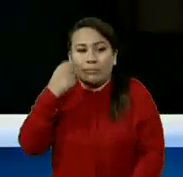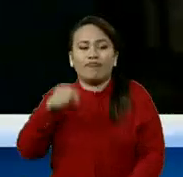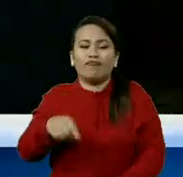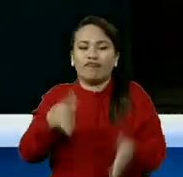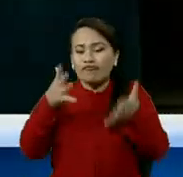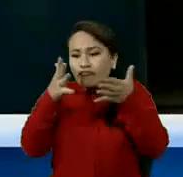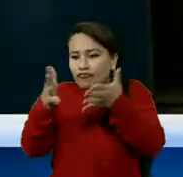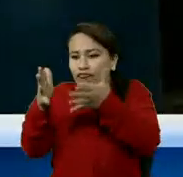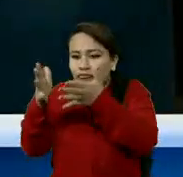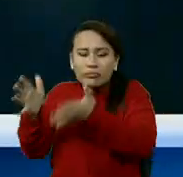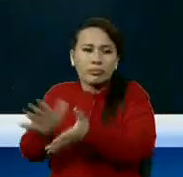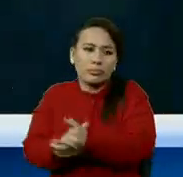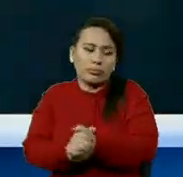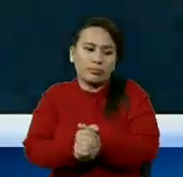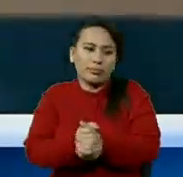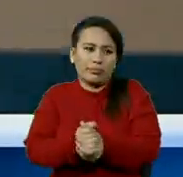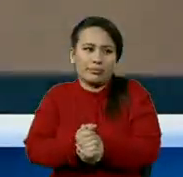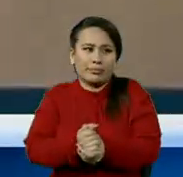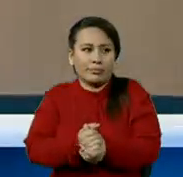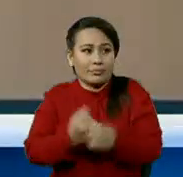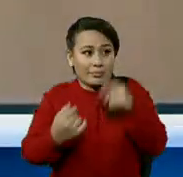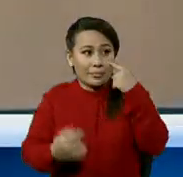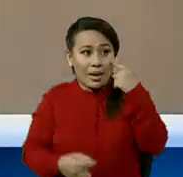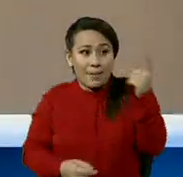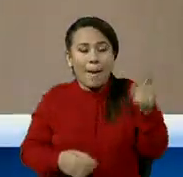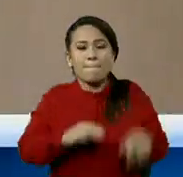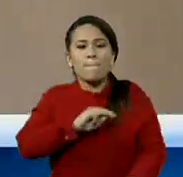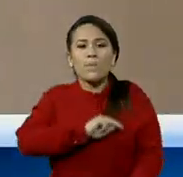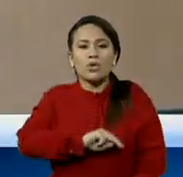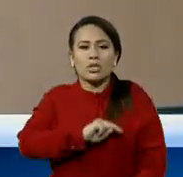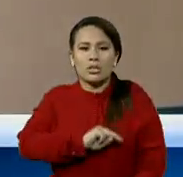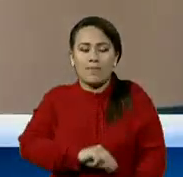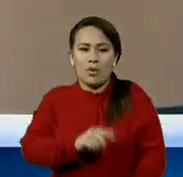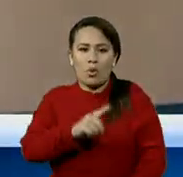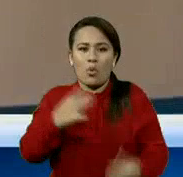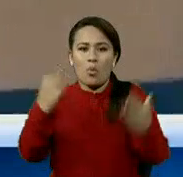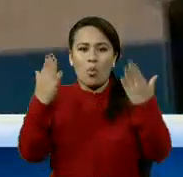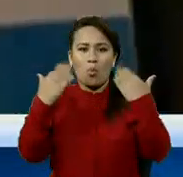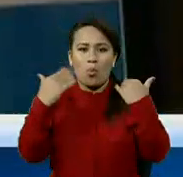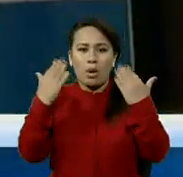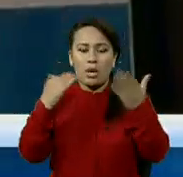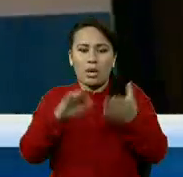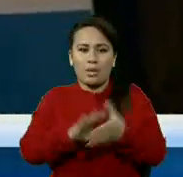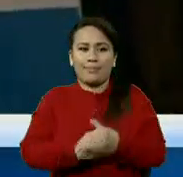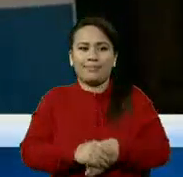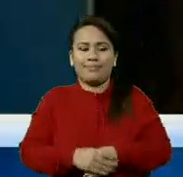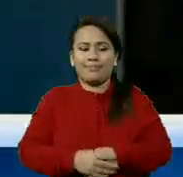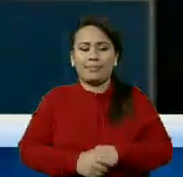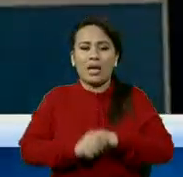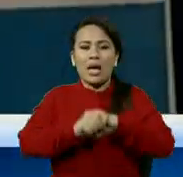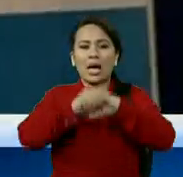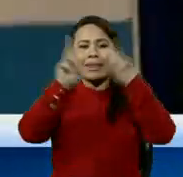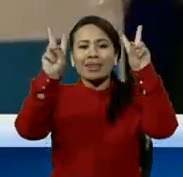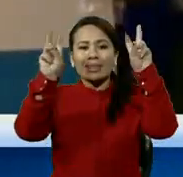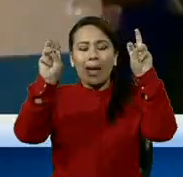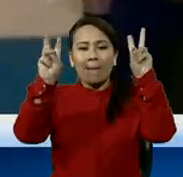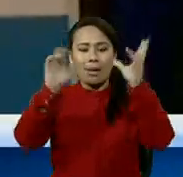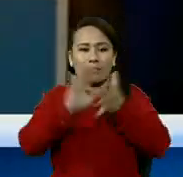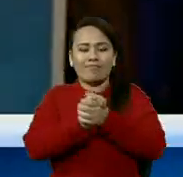dispensario médico que tiene a cargo el municipio de Guayaquil en lo concerniente a